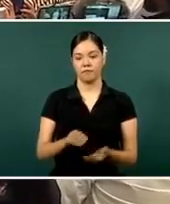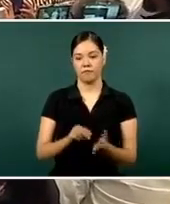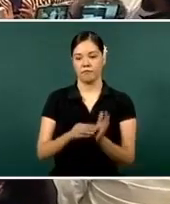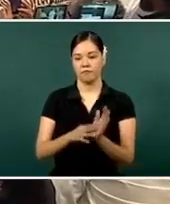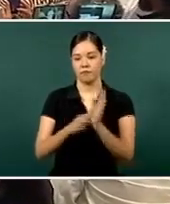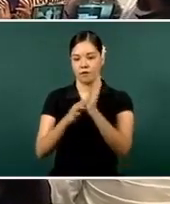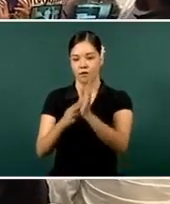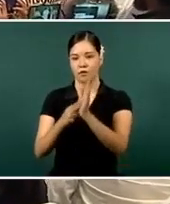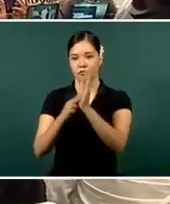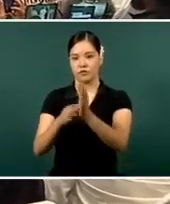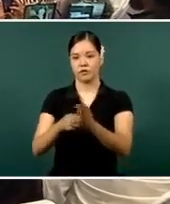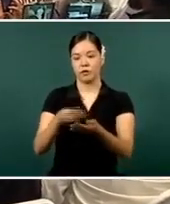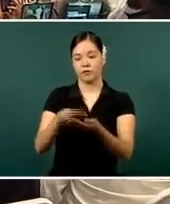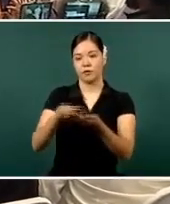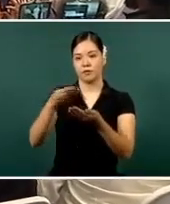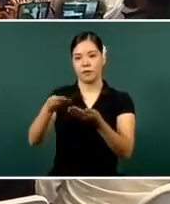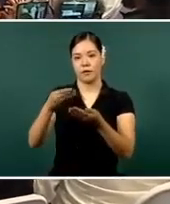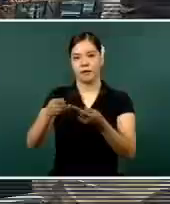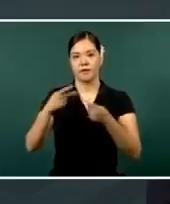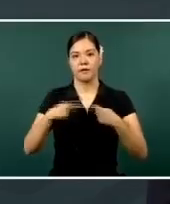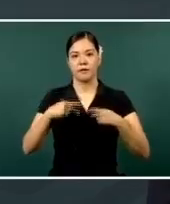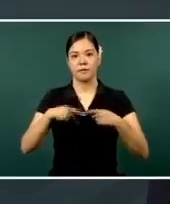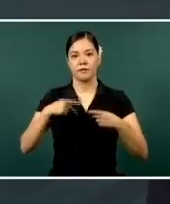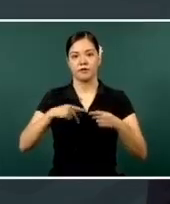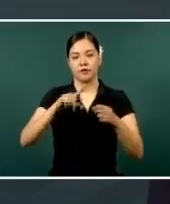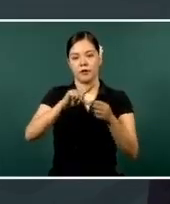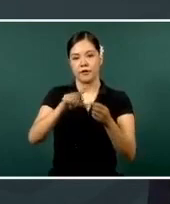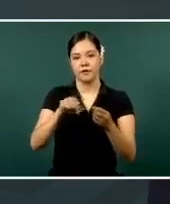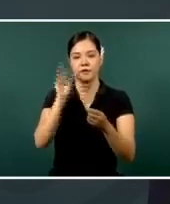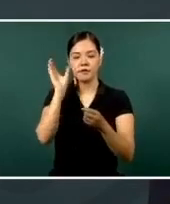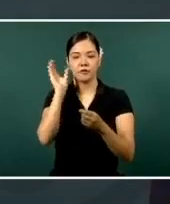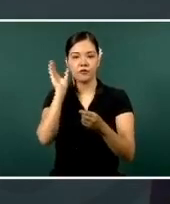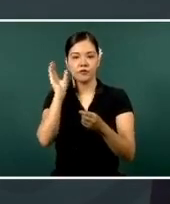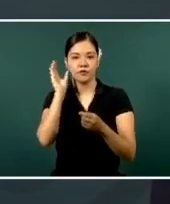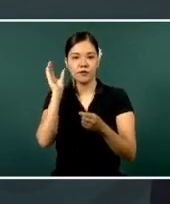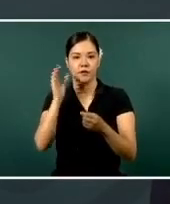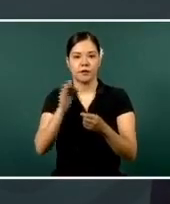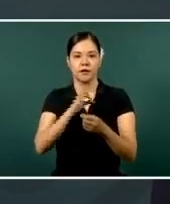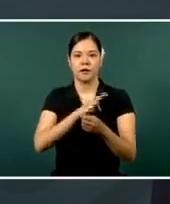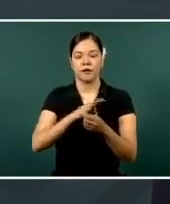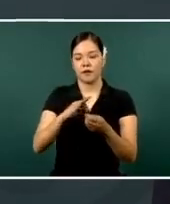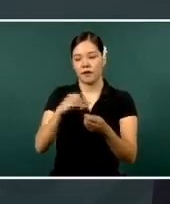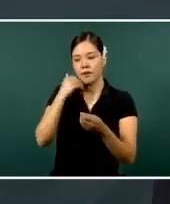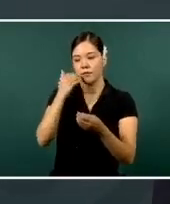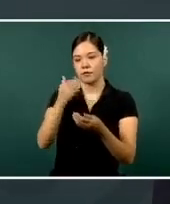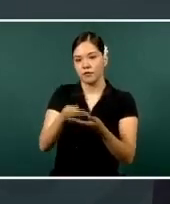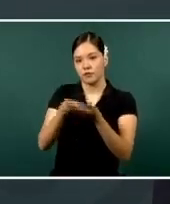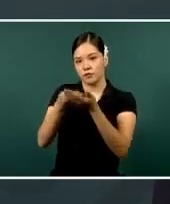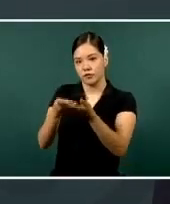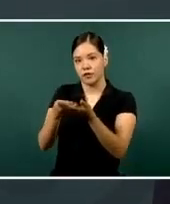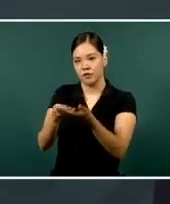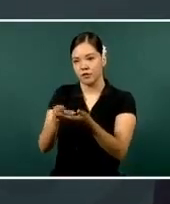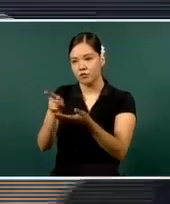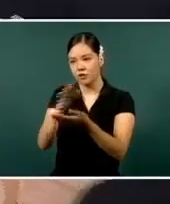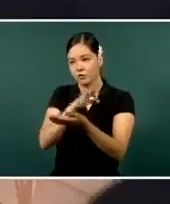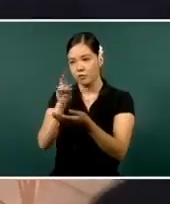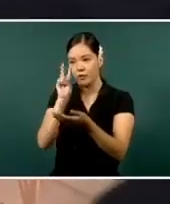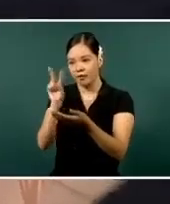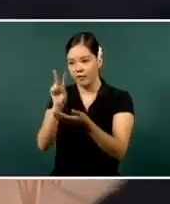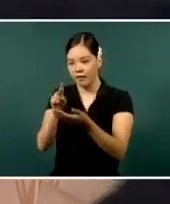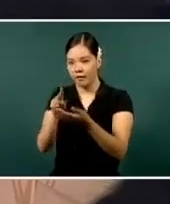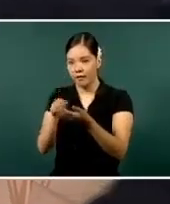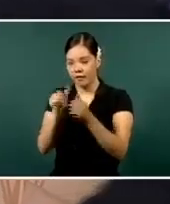Afroamericanos. Señor presidente, le entrego en sus manos. Le entrego este bastón de mando. que es un bastón que traigo de